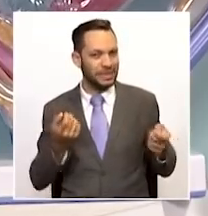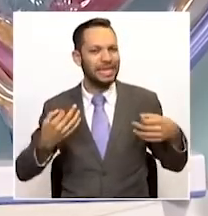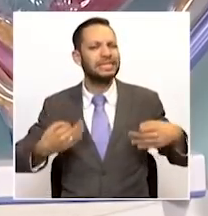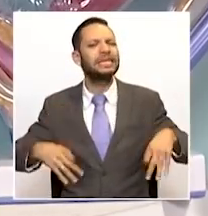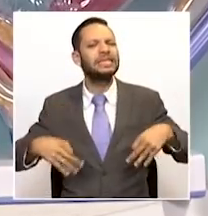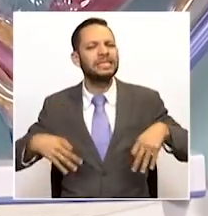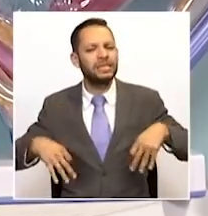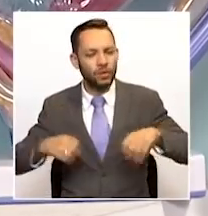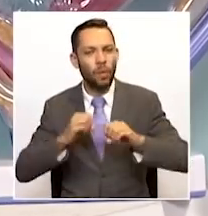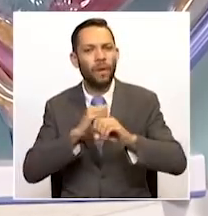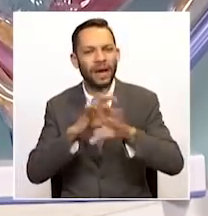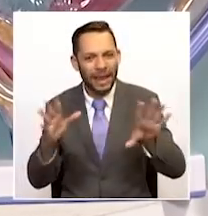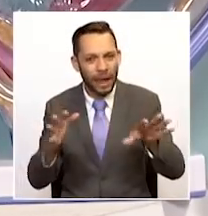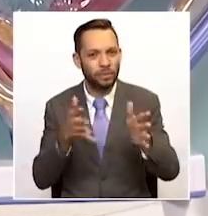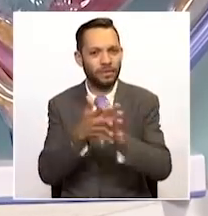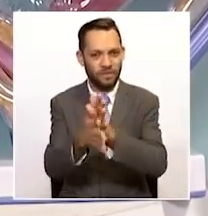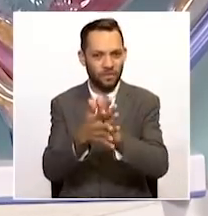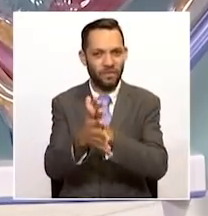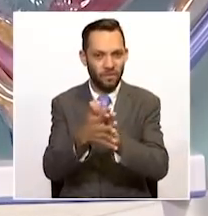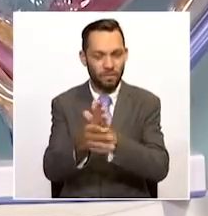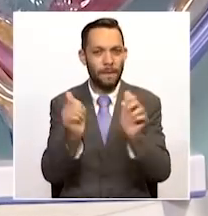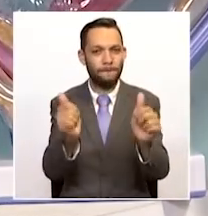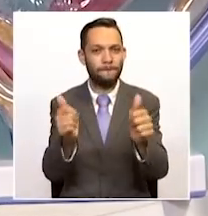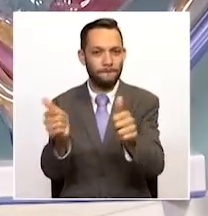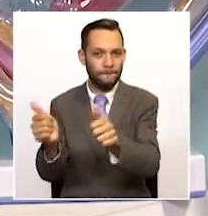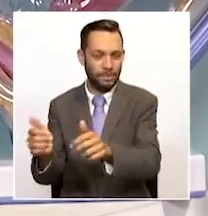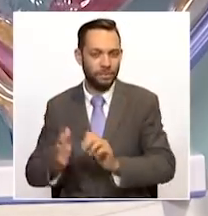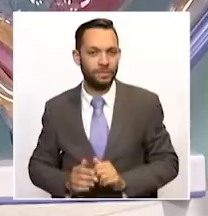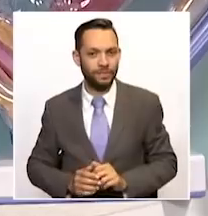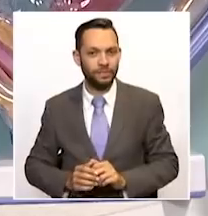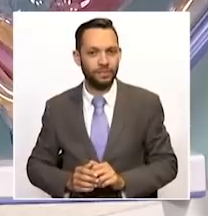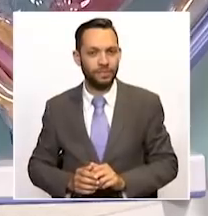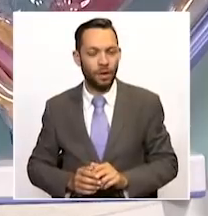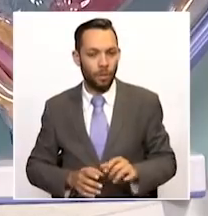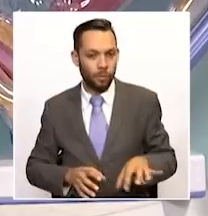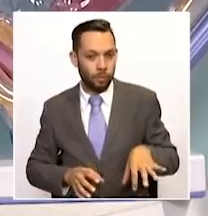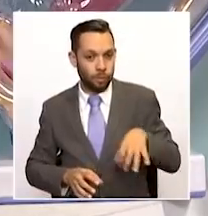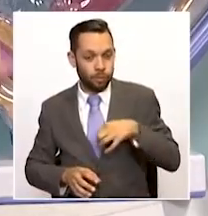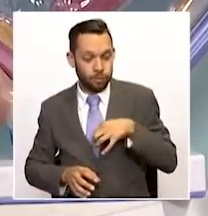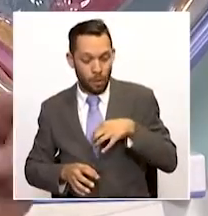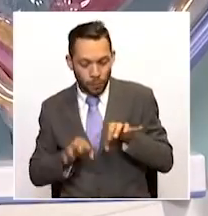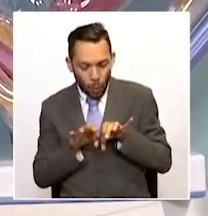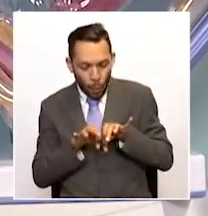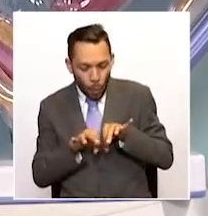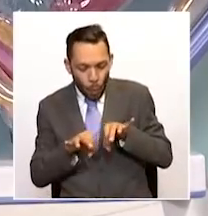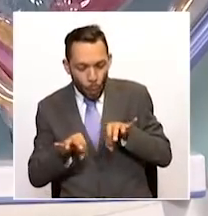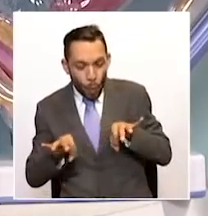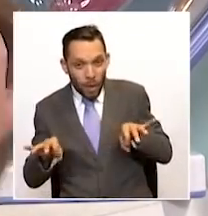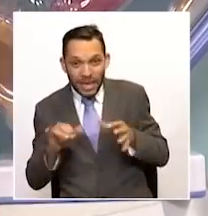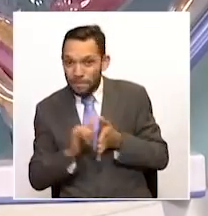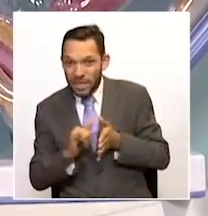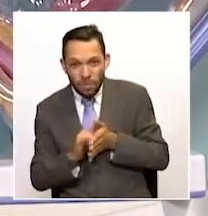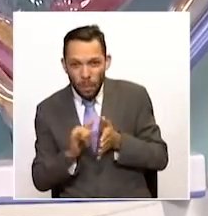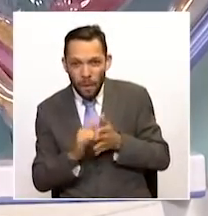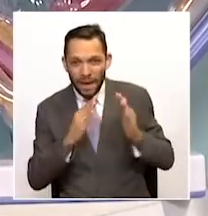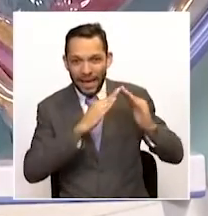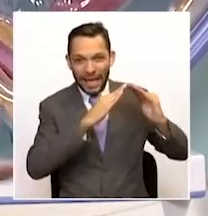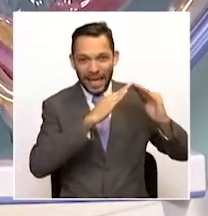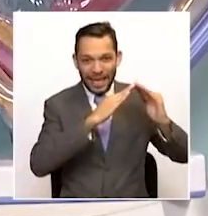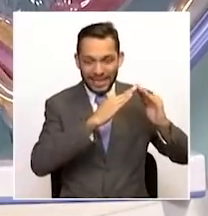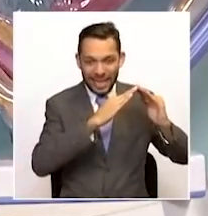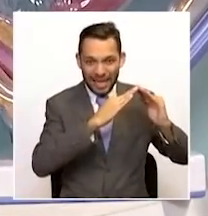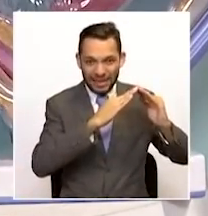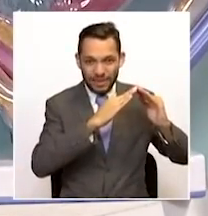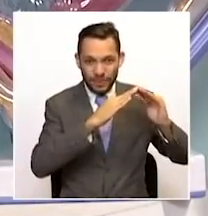un poquito más coloquiales lo que sucede con la arteria pulmonar ya es que se estrecha como si fuera una tubería como la tubería de la casa cuando se llena de